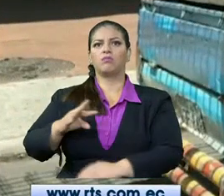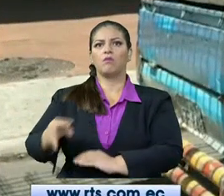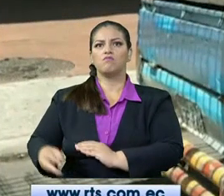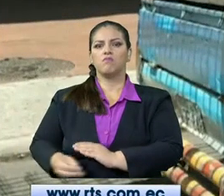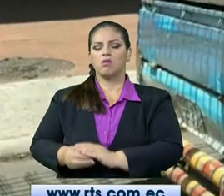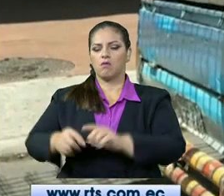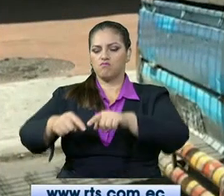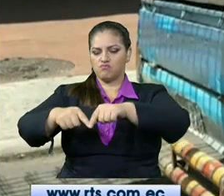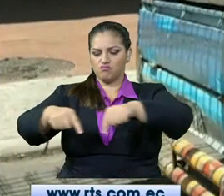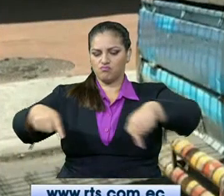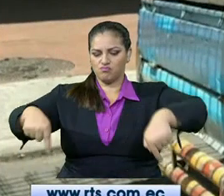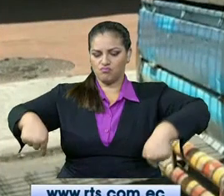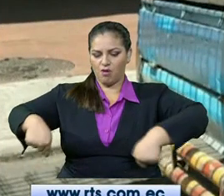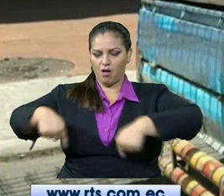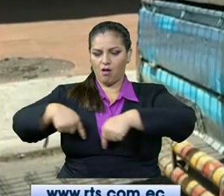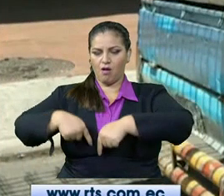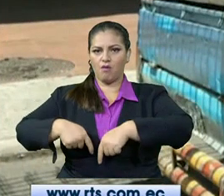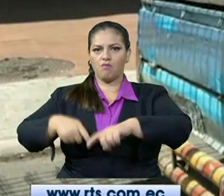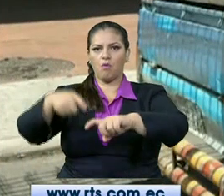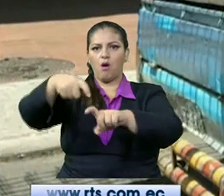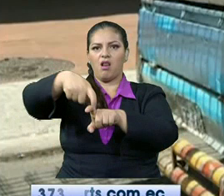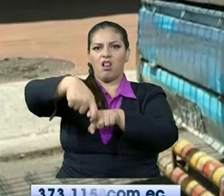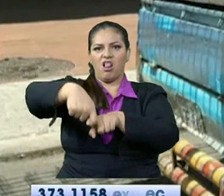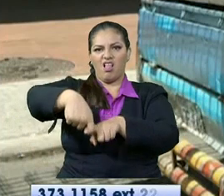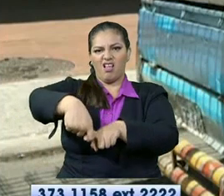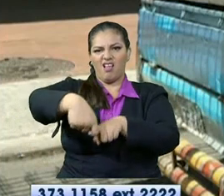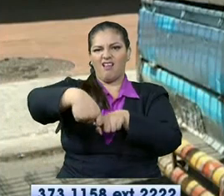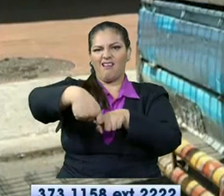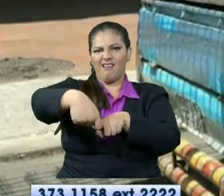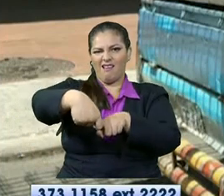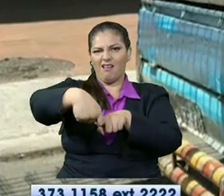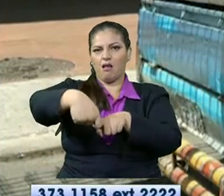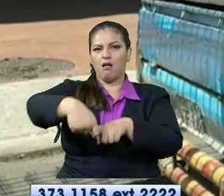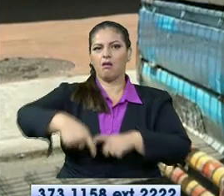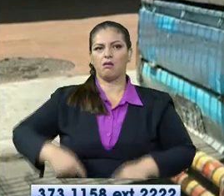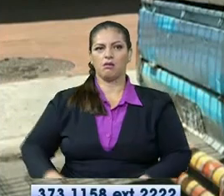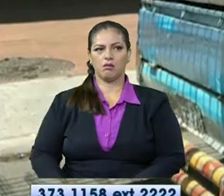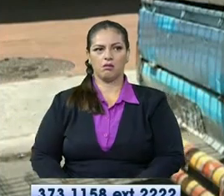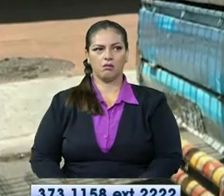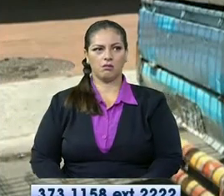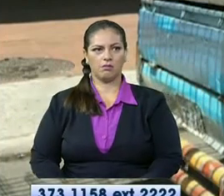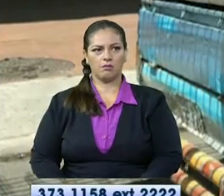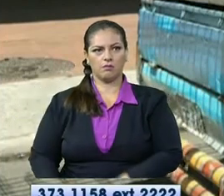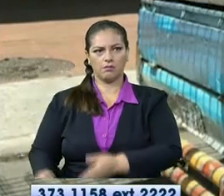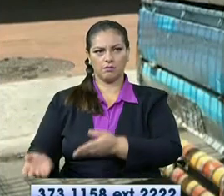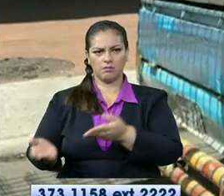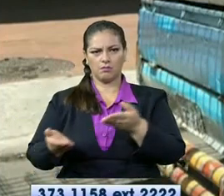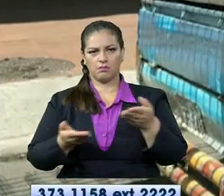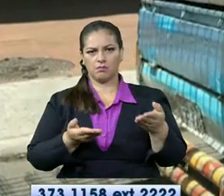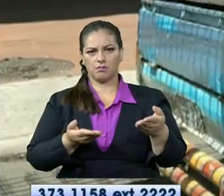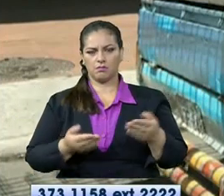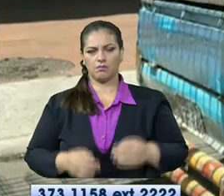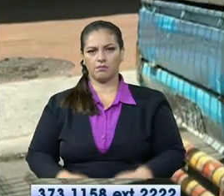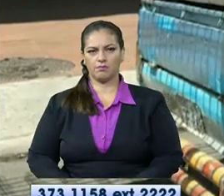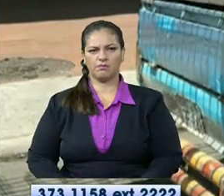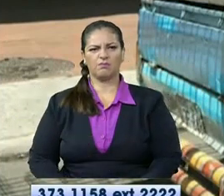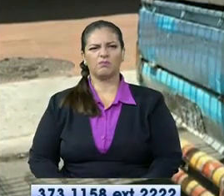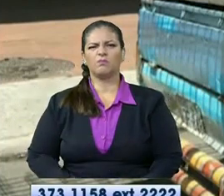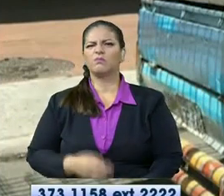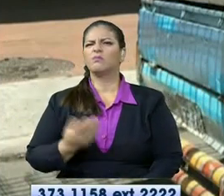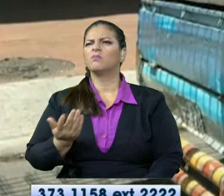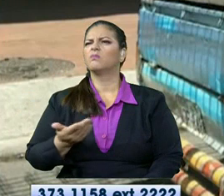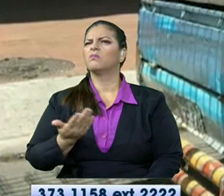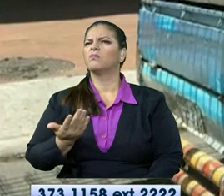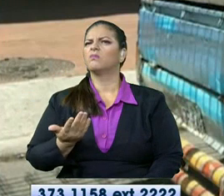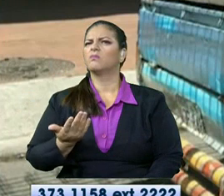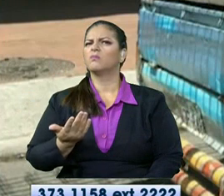ley, pero sucede muy comúnmente en Guayaquil. Como esto, mira tú. Déjame ver esto aquí. ¿Y qué es ese señor? ¿Qué lleva una